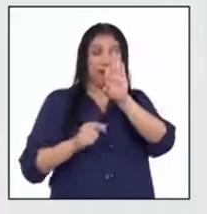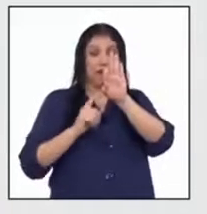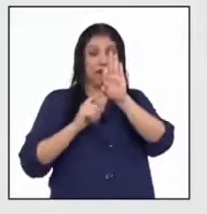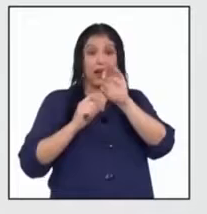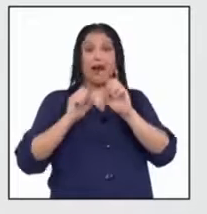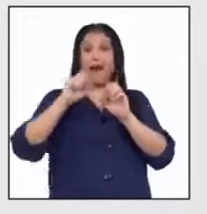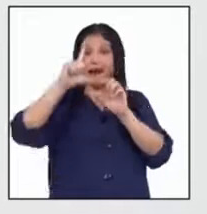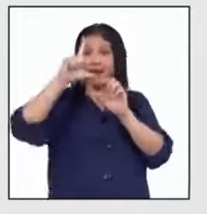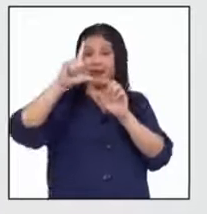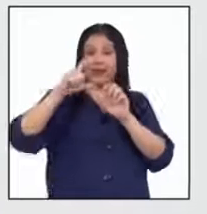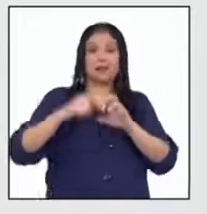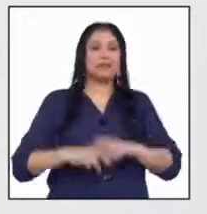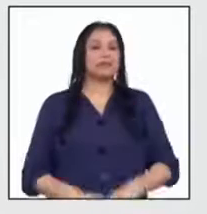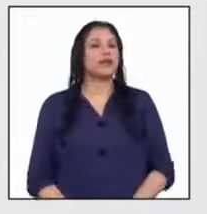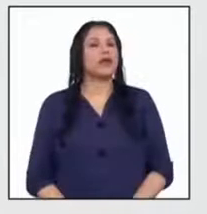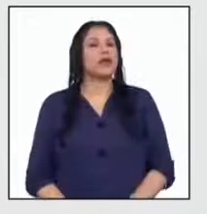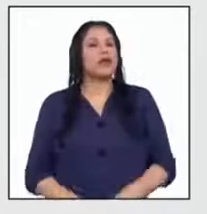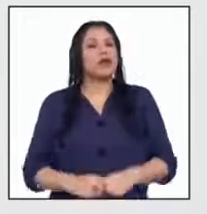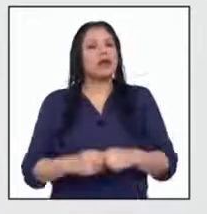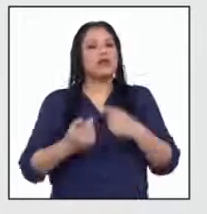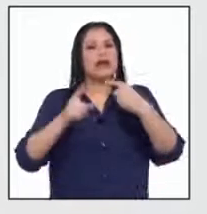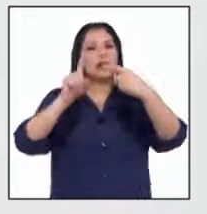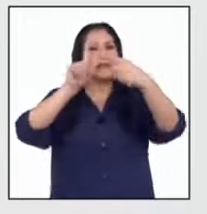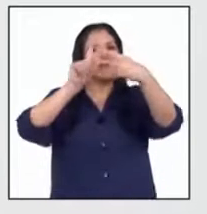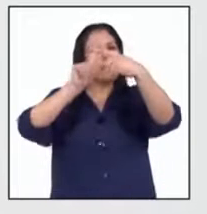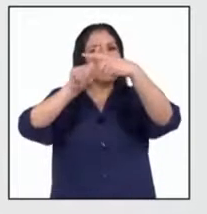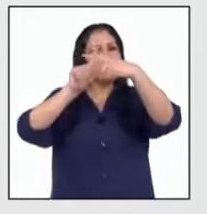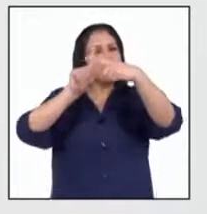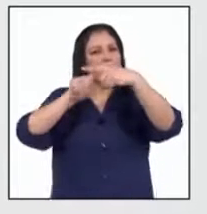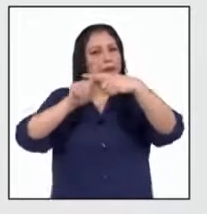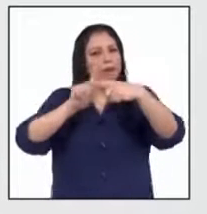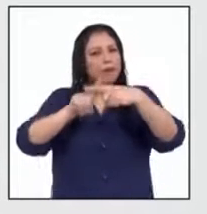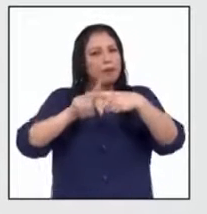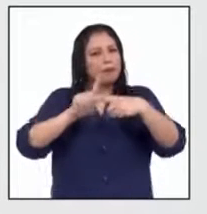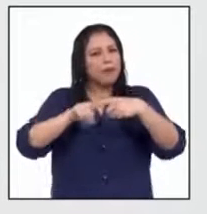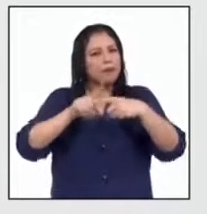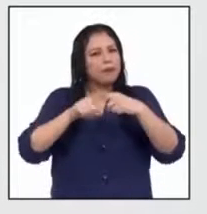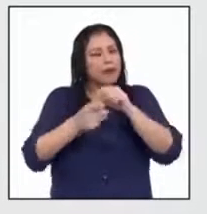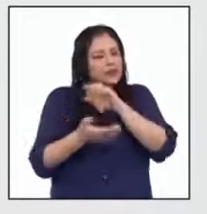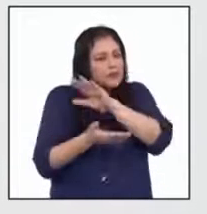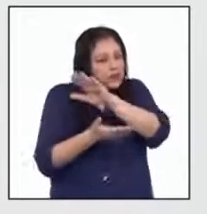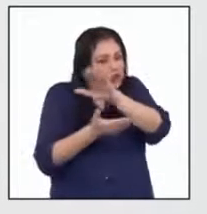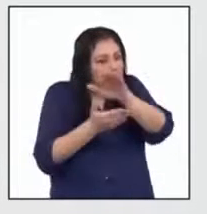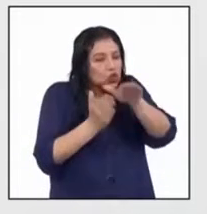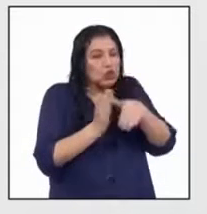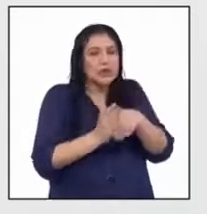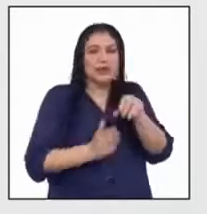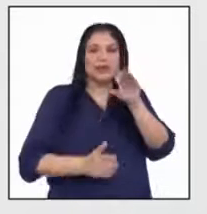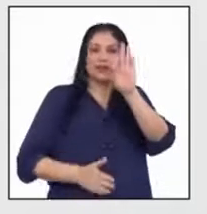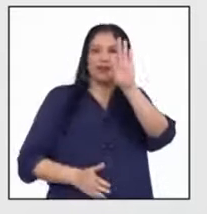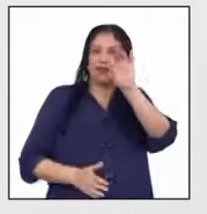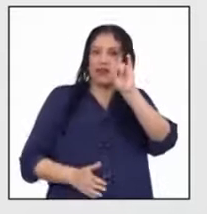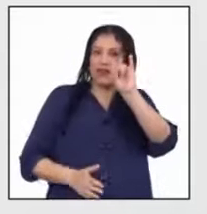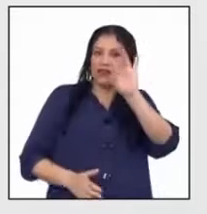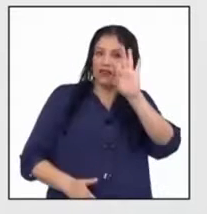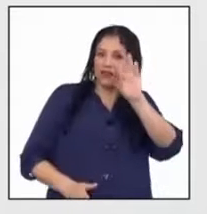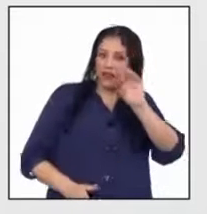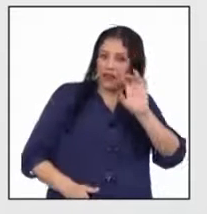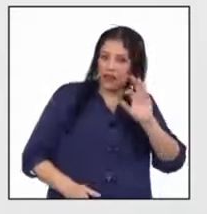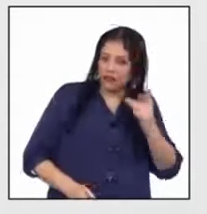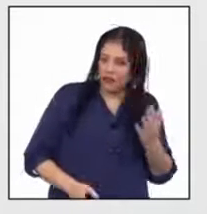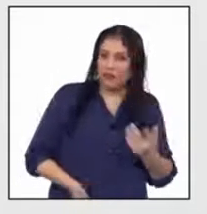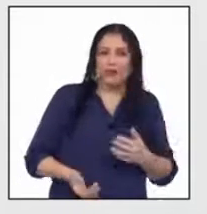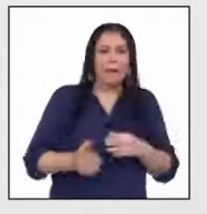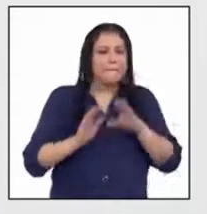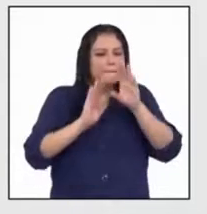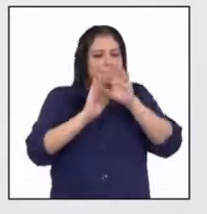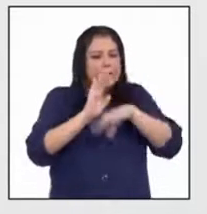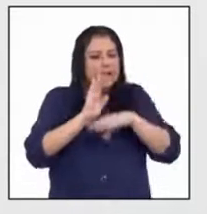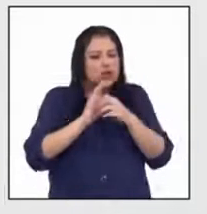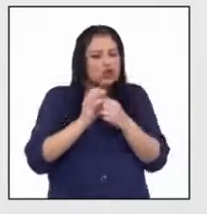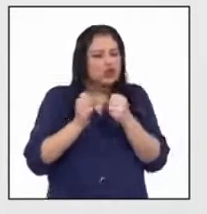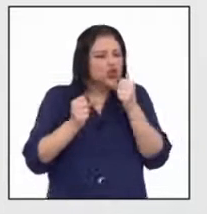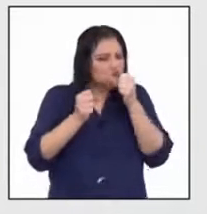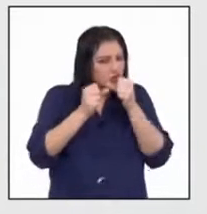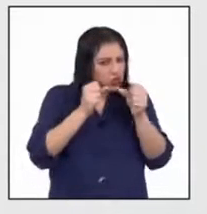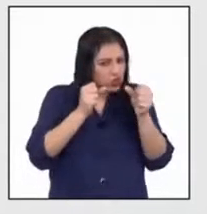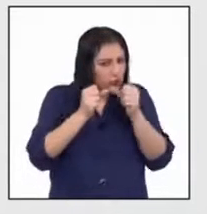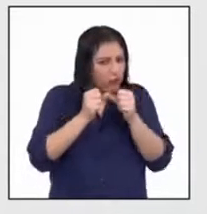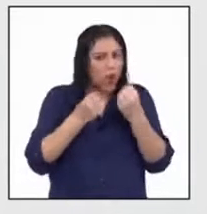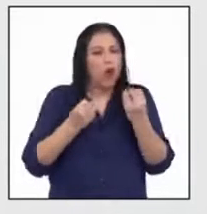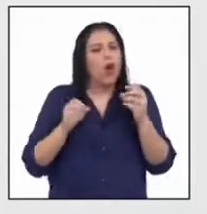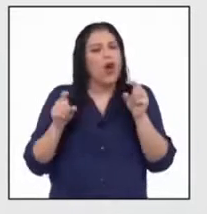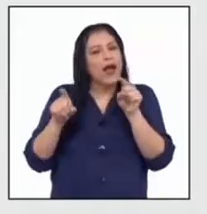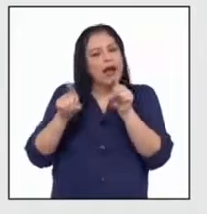mayúscula, es la suma de todas las frecuencias absolutas de los valores inferiores o iguales